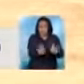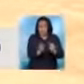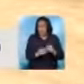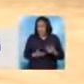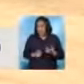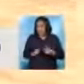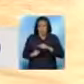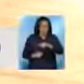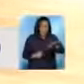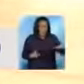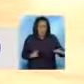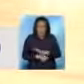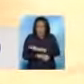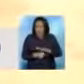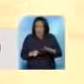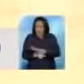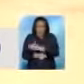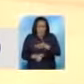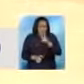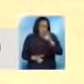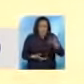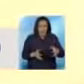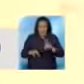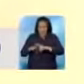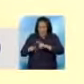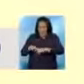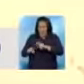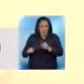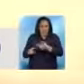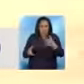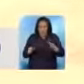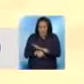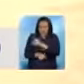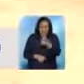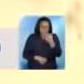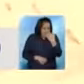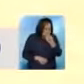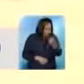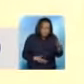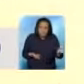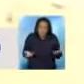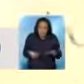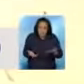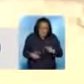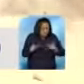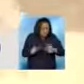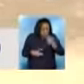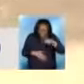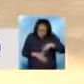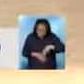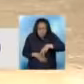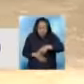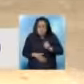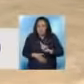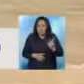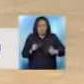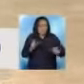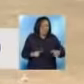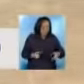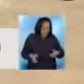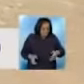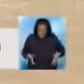vía. Todo está completamente inundado, las sillas están tapadas, no se puede ver ni siquiera por dónde se camina. La gente se está mojando por completo,